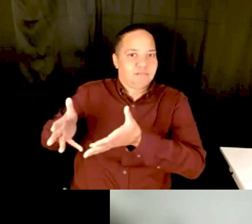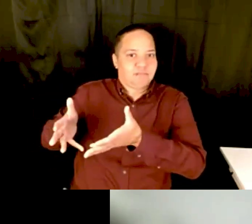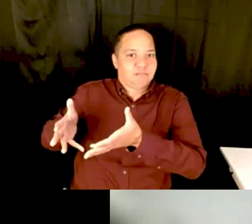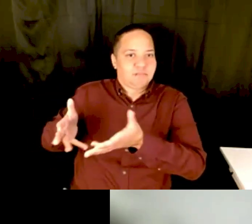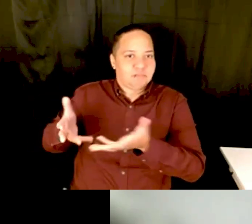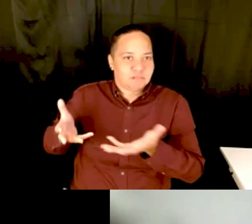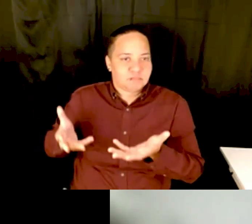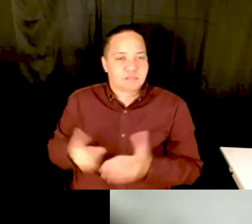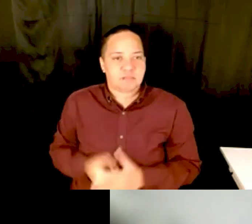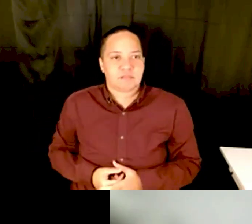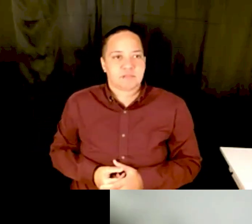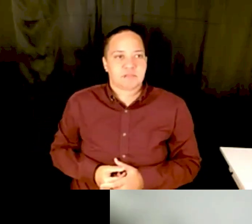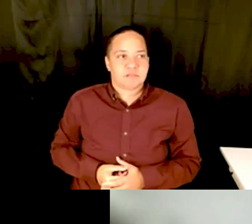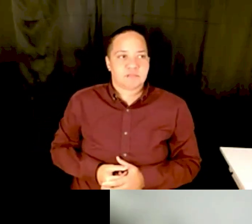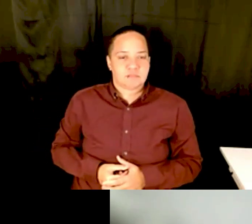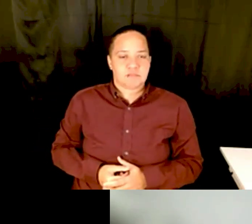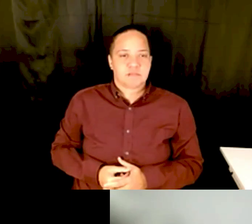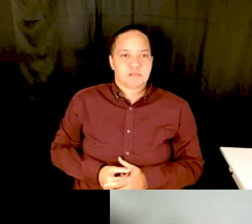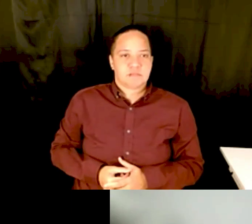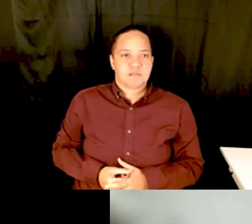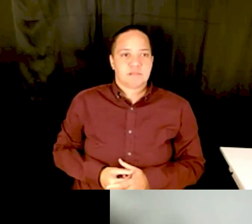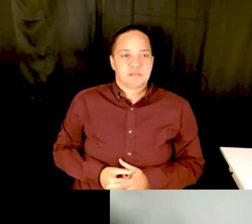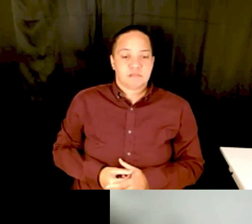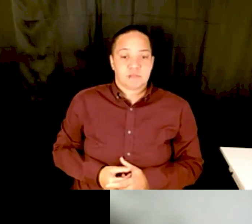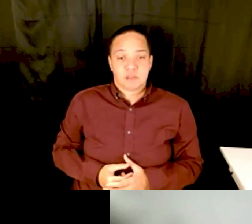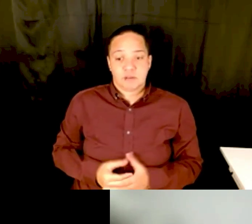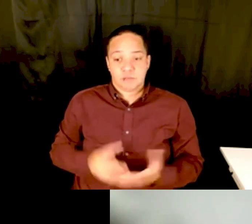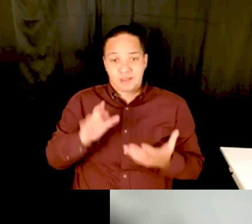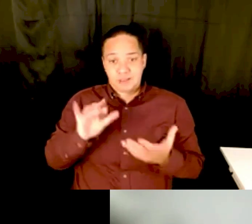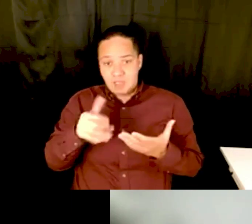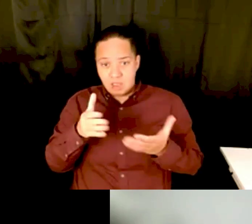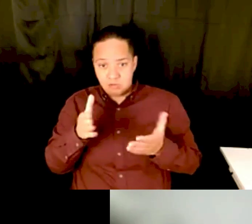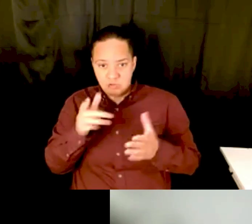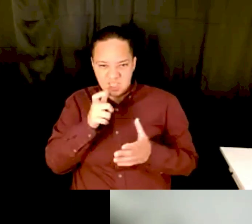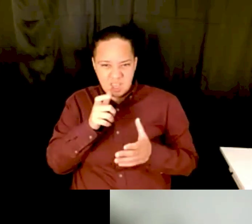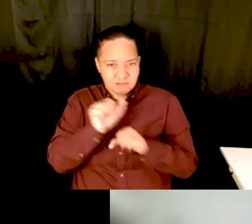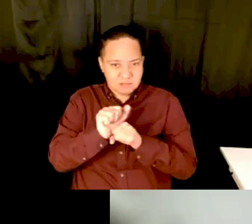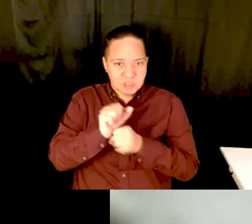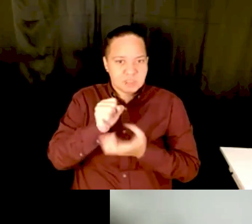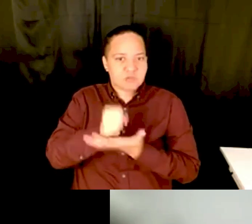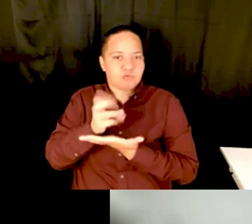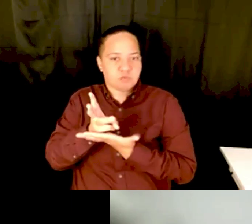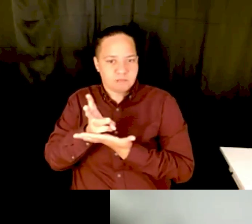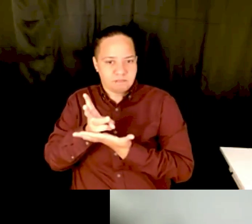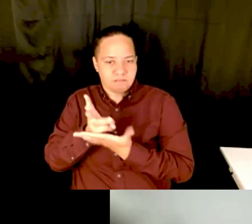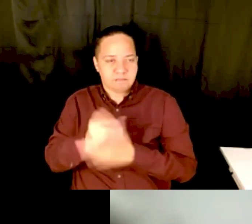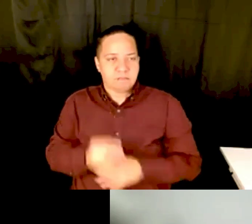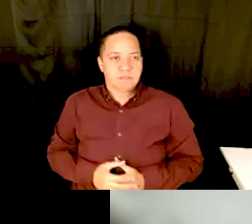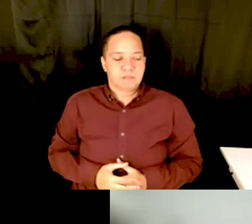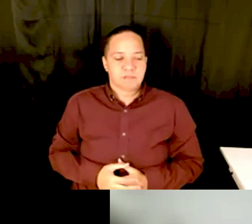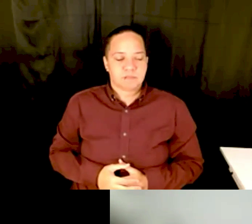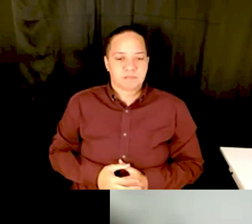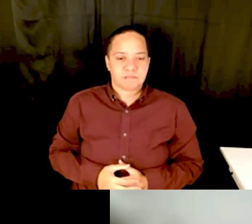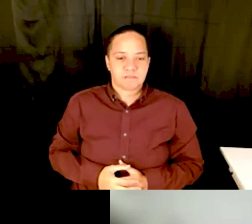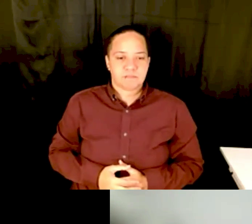que ya eso sería una intervención de trabajo social. En resumen,